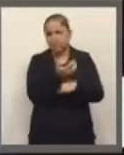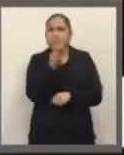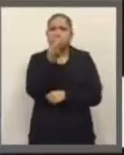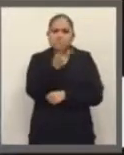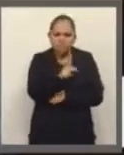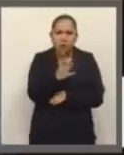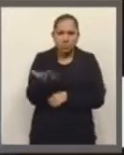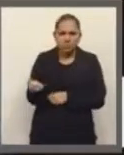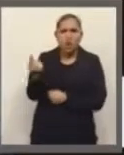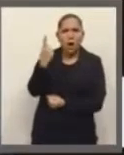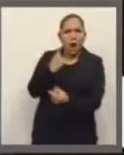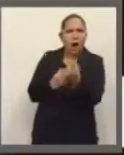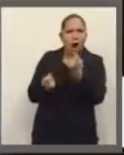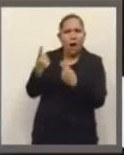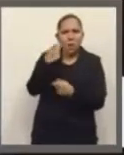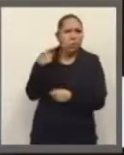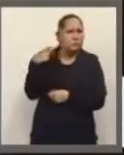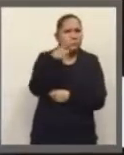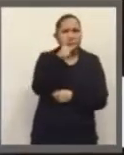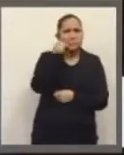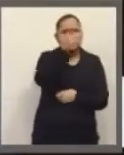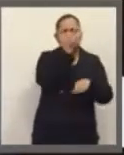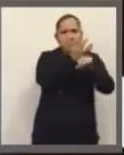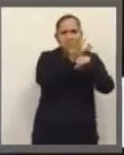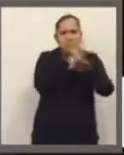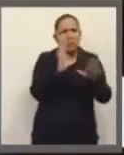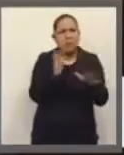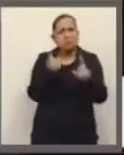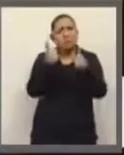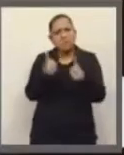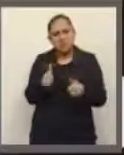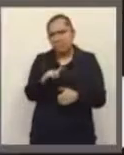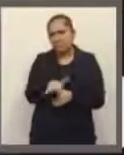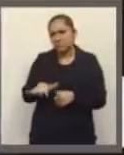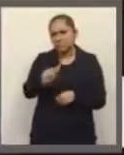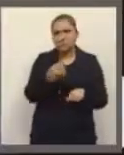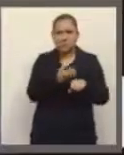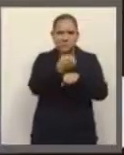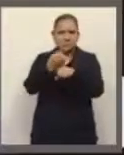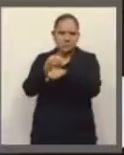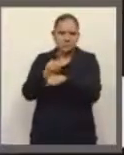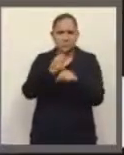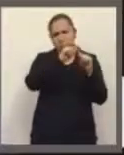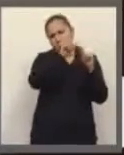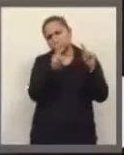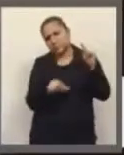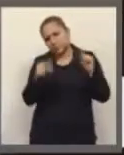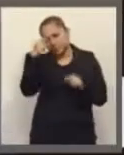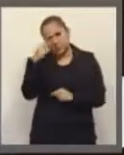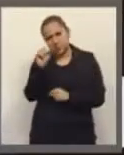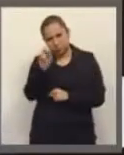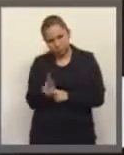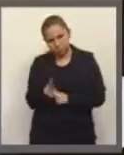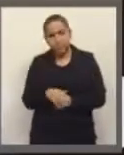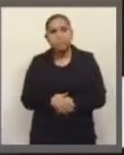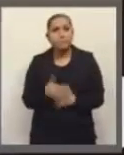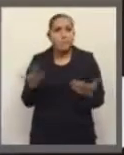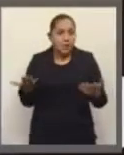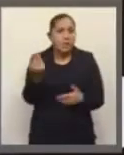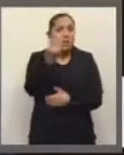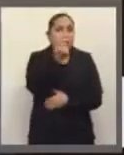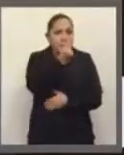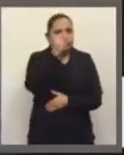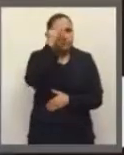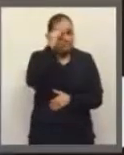en las entidades de la región sur-sureste. Sin embargo, se requiere de mecanismos